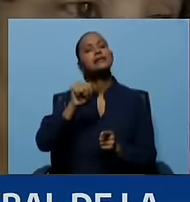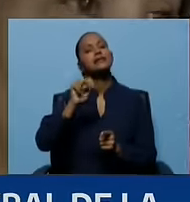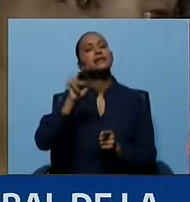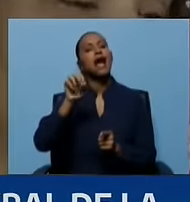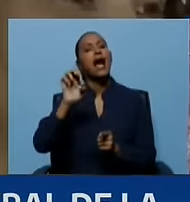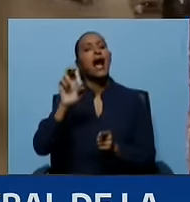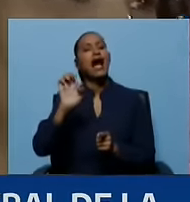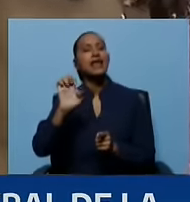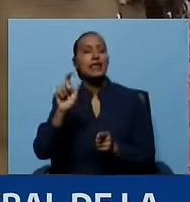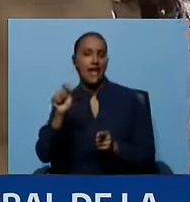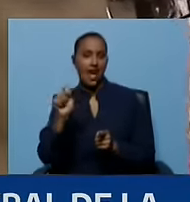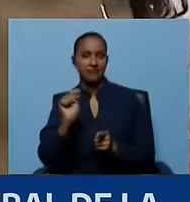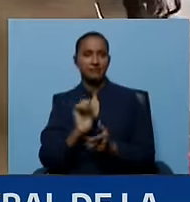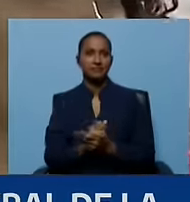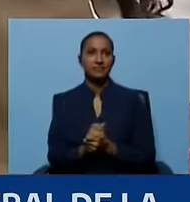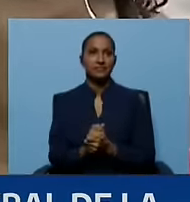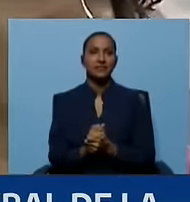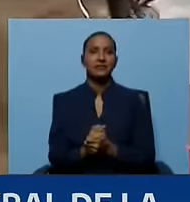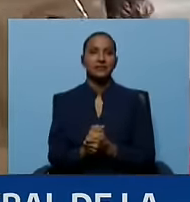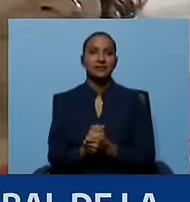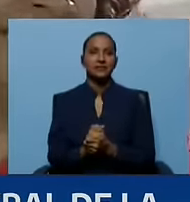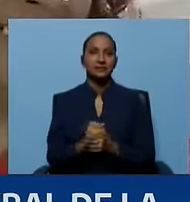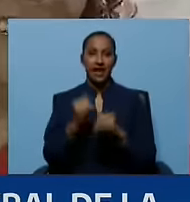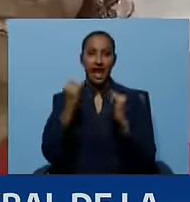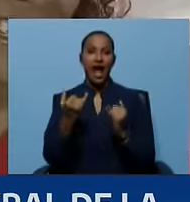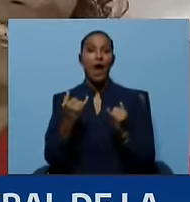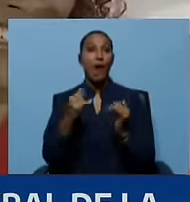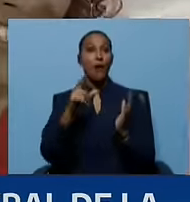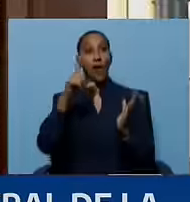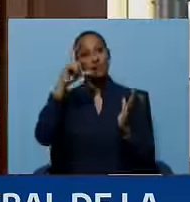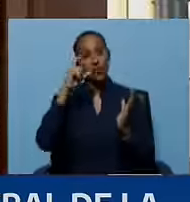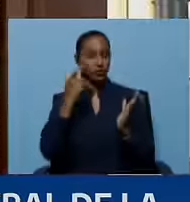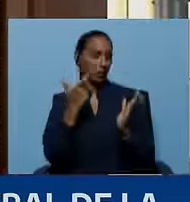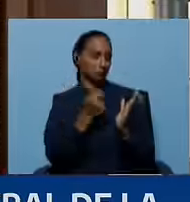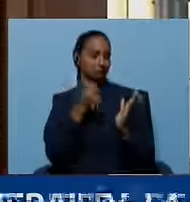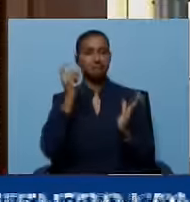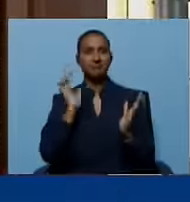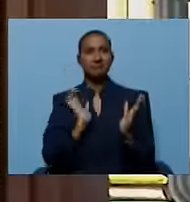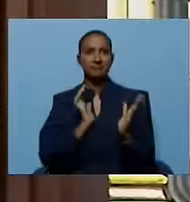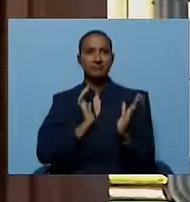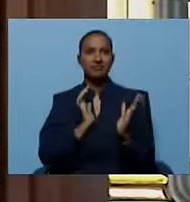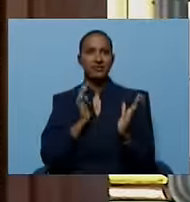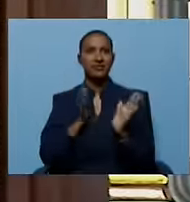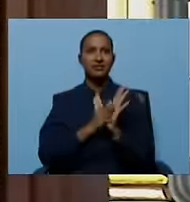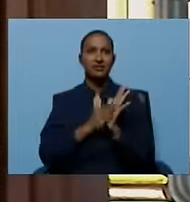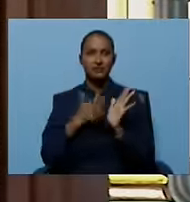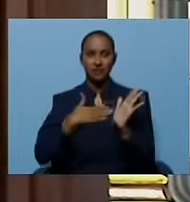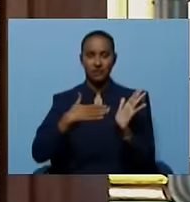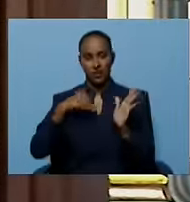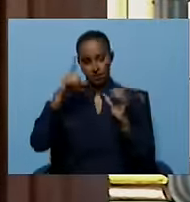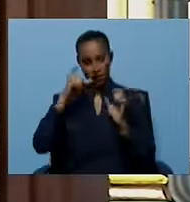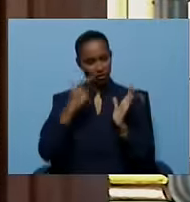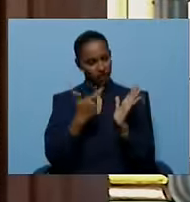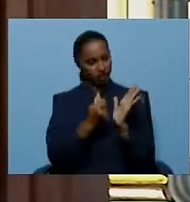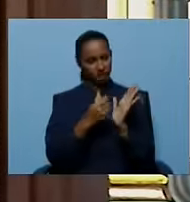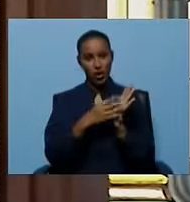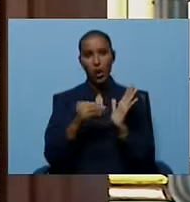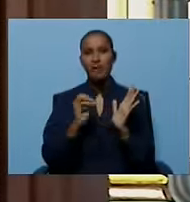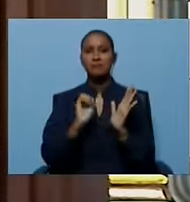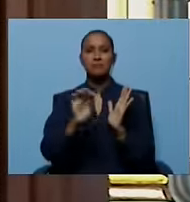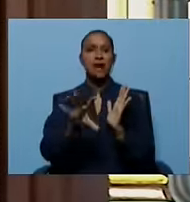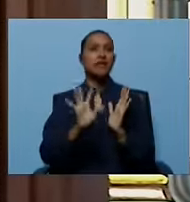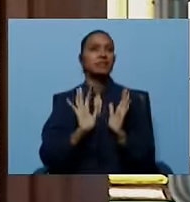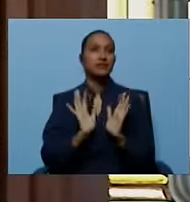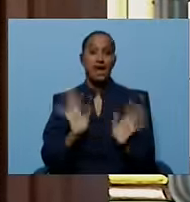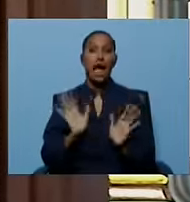Ahora uno agarra aquí y una foto le toma. Te voy a mandar la copia de algo, una foto. El mundo